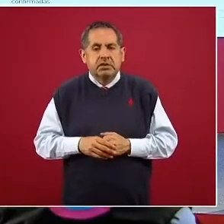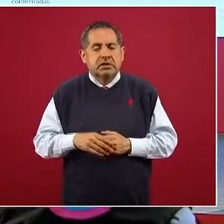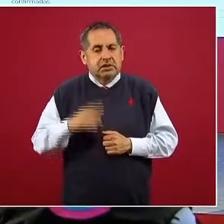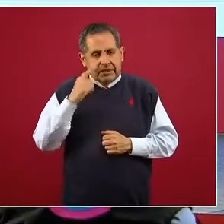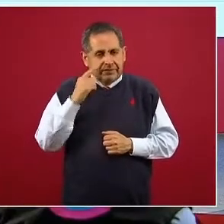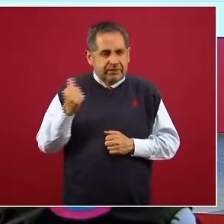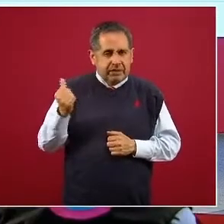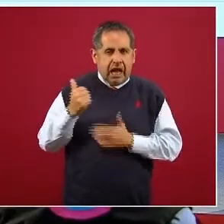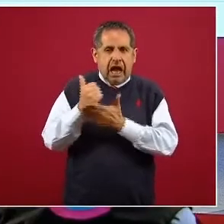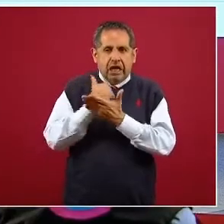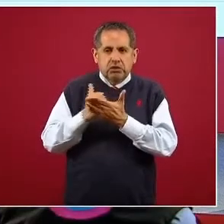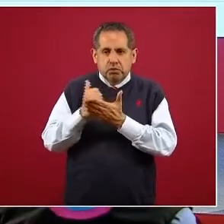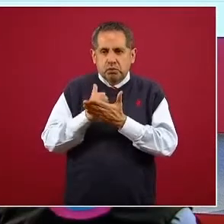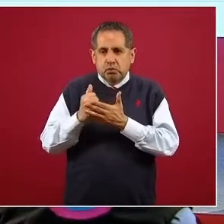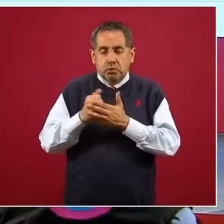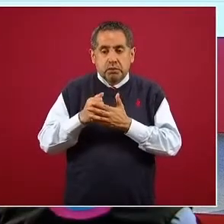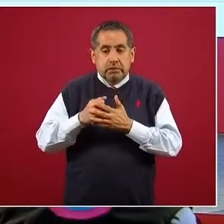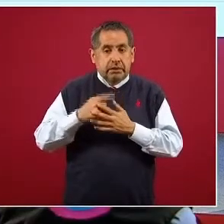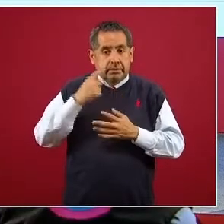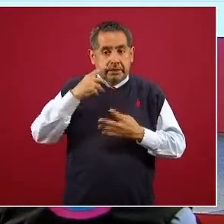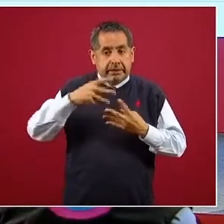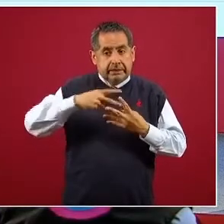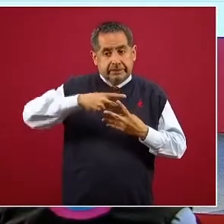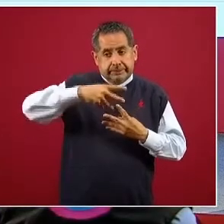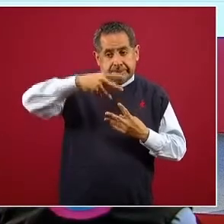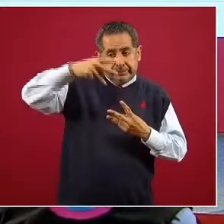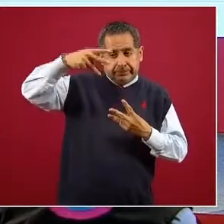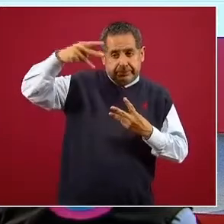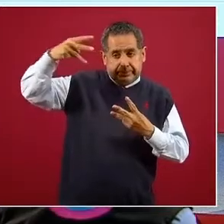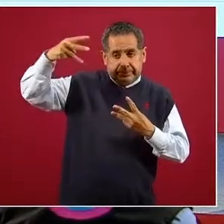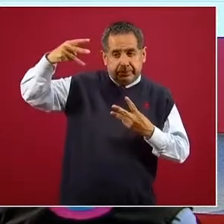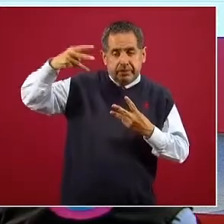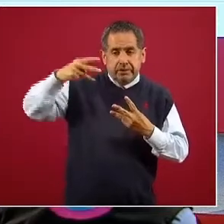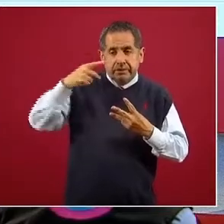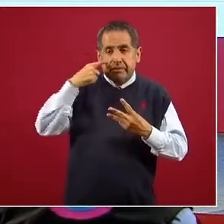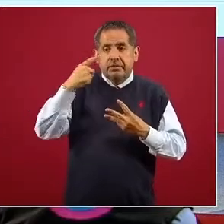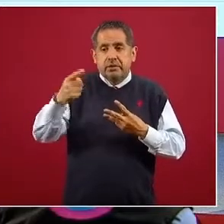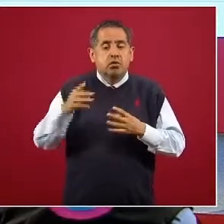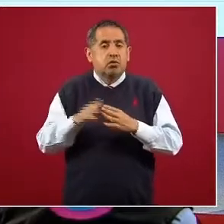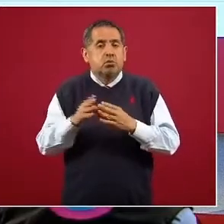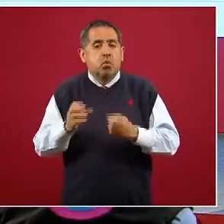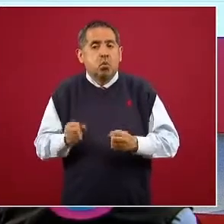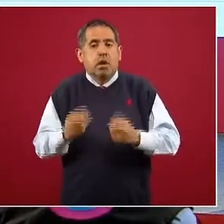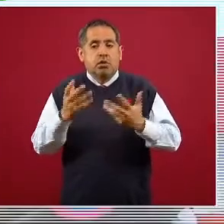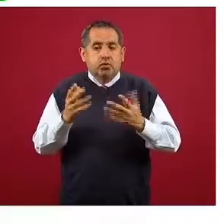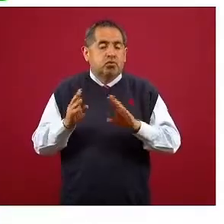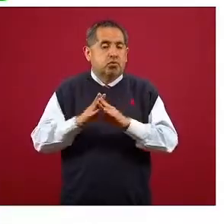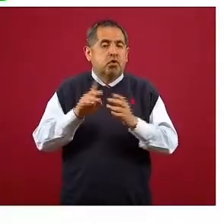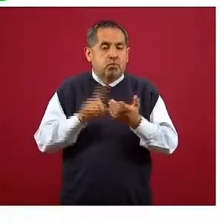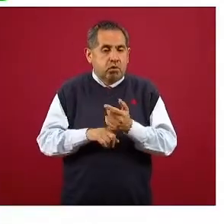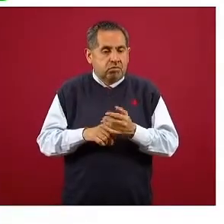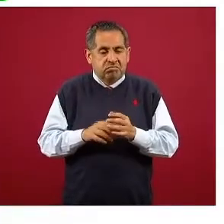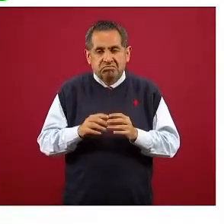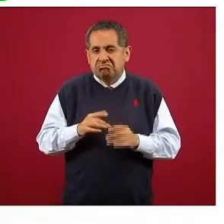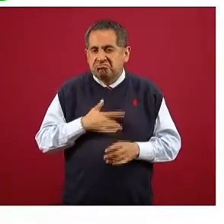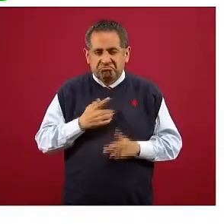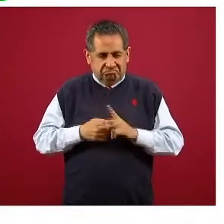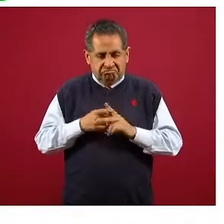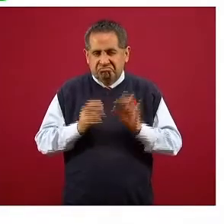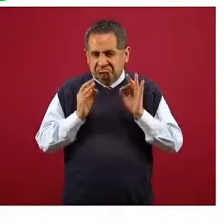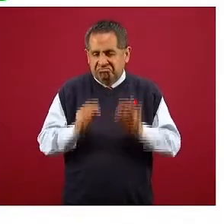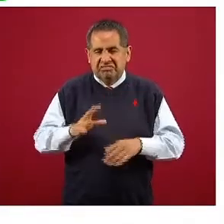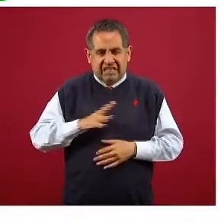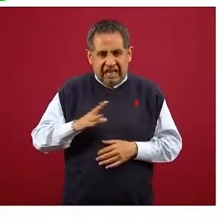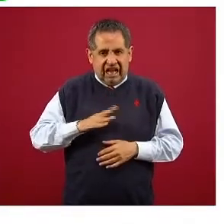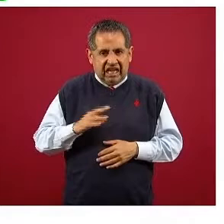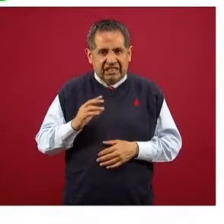línea azul clara que está hasta la parte superior, que es precisamente el comportamiento de los casos estimados también